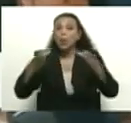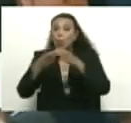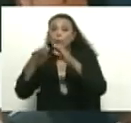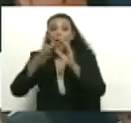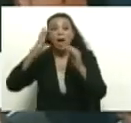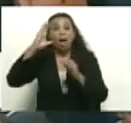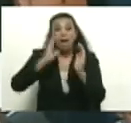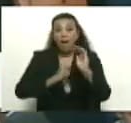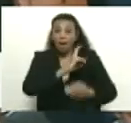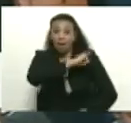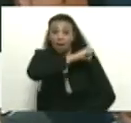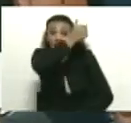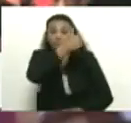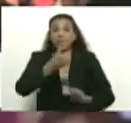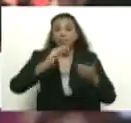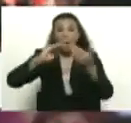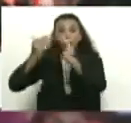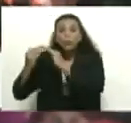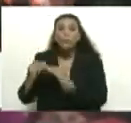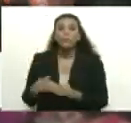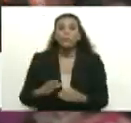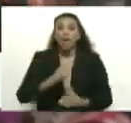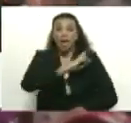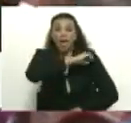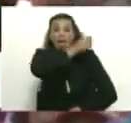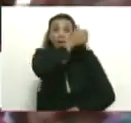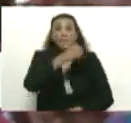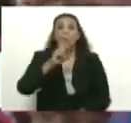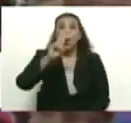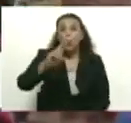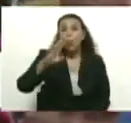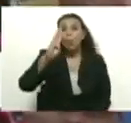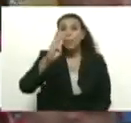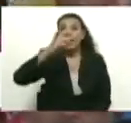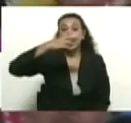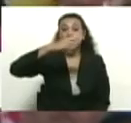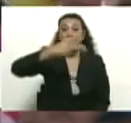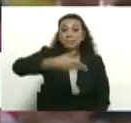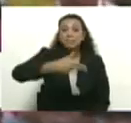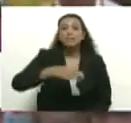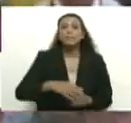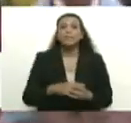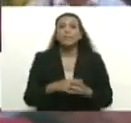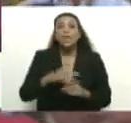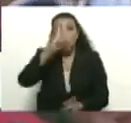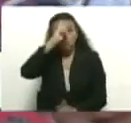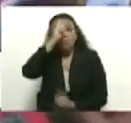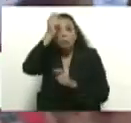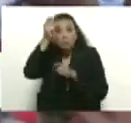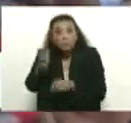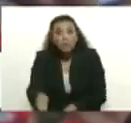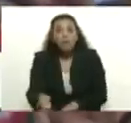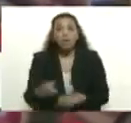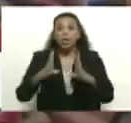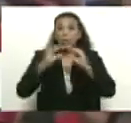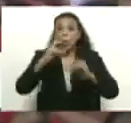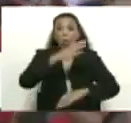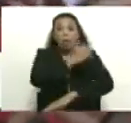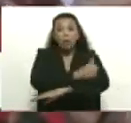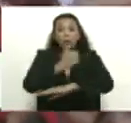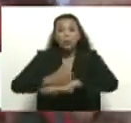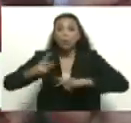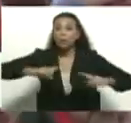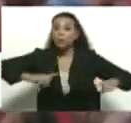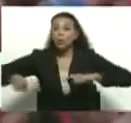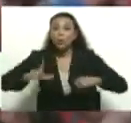comunidad y sus equipos, jefe de VCH, merecen un reconocimiento. Un reconocimiento de la dirección nacional de